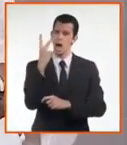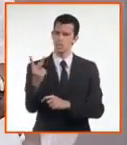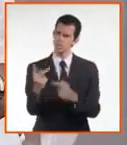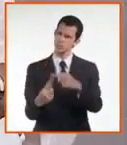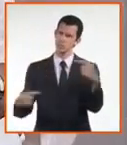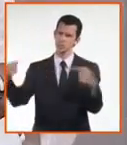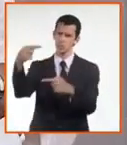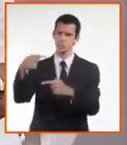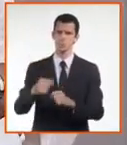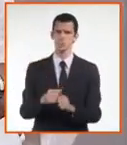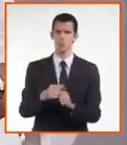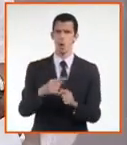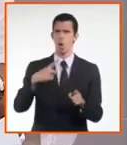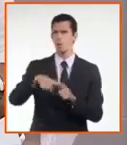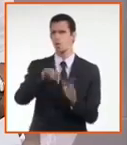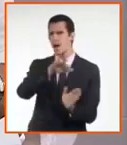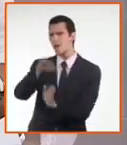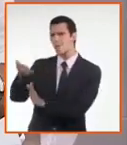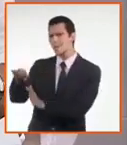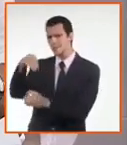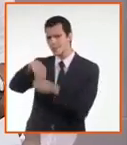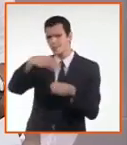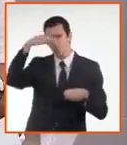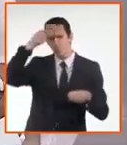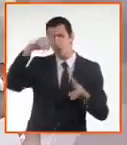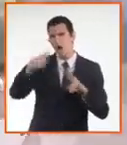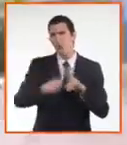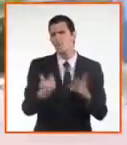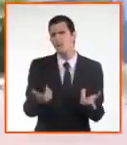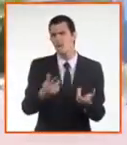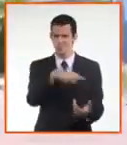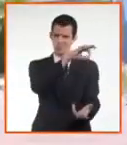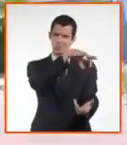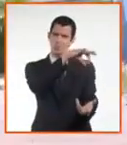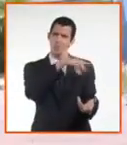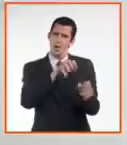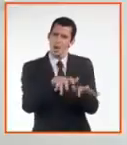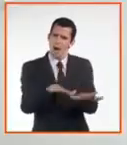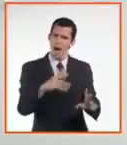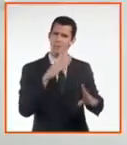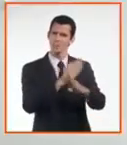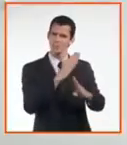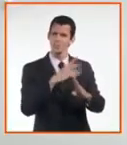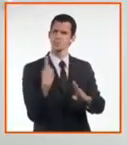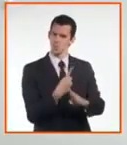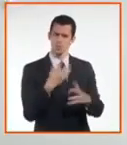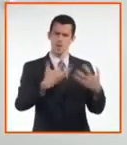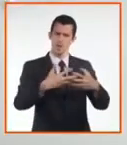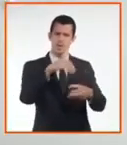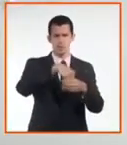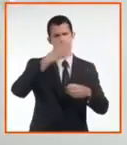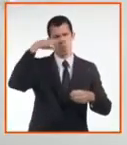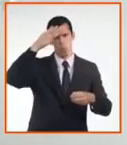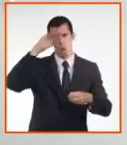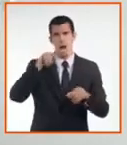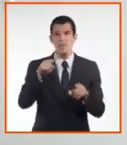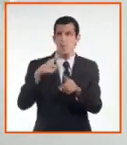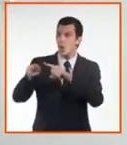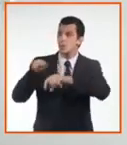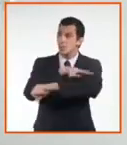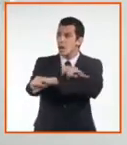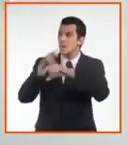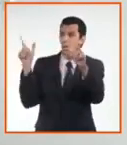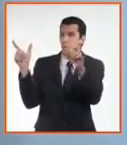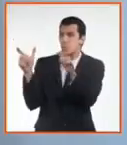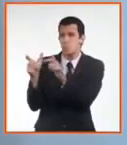éxitos tácticos que no pocos en el mundo poco en el mundo la tiene y que son de los productos que escasean muchísimo también además es una producción dedicada donde los